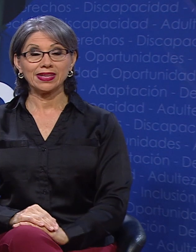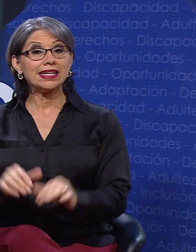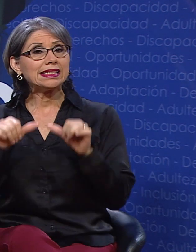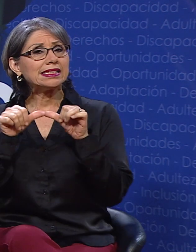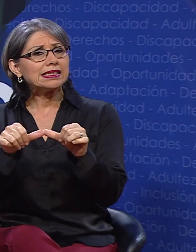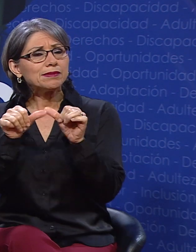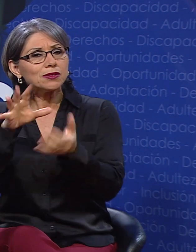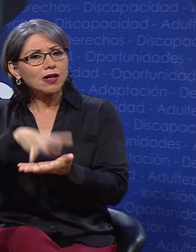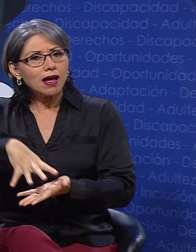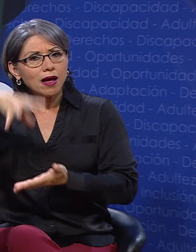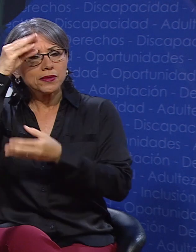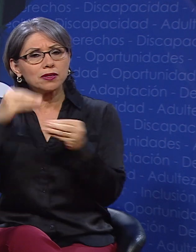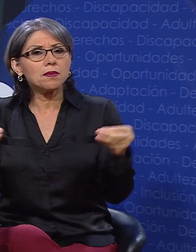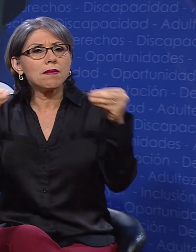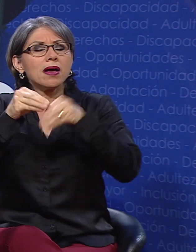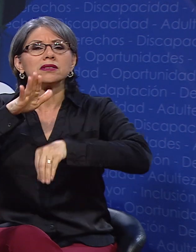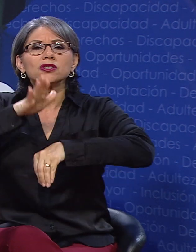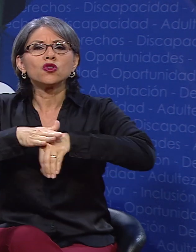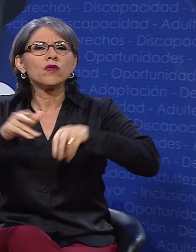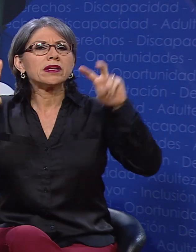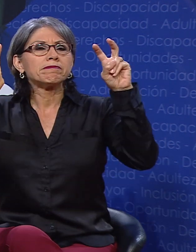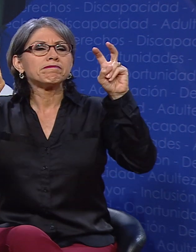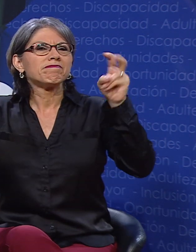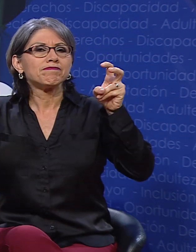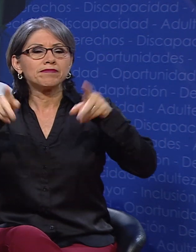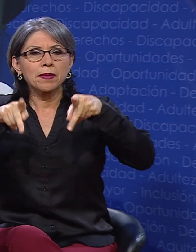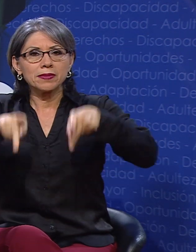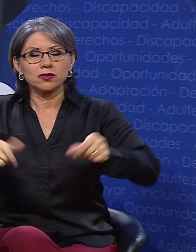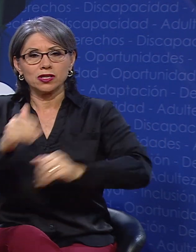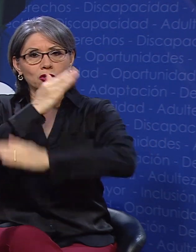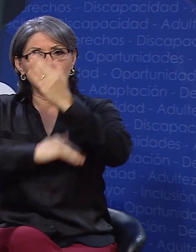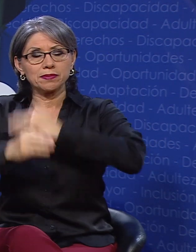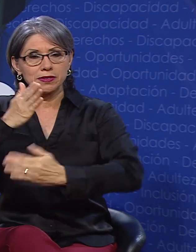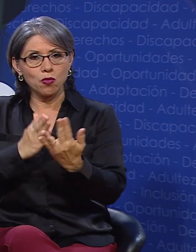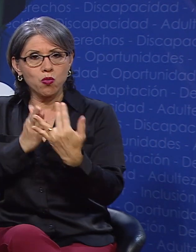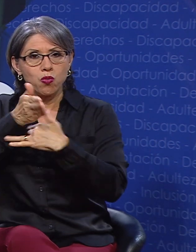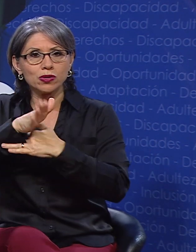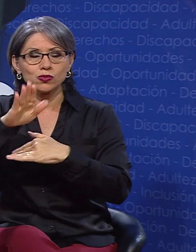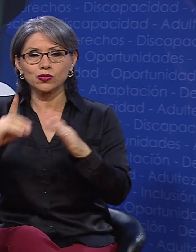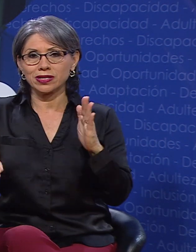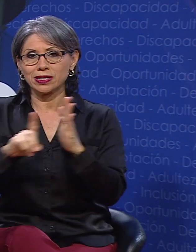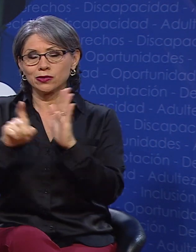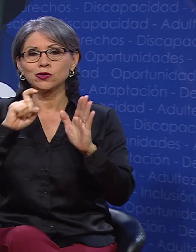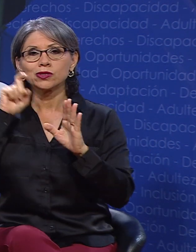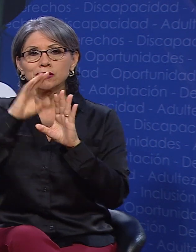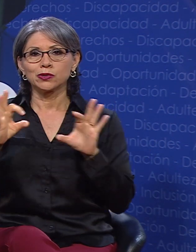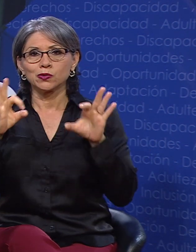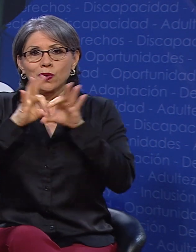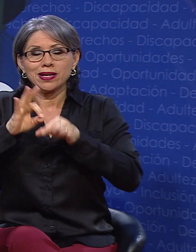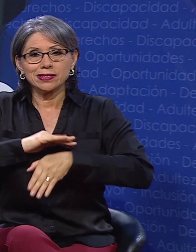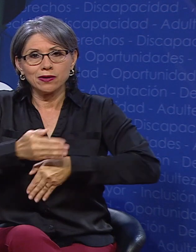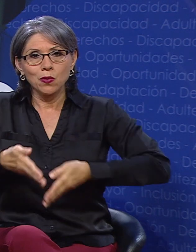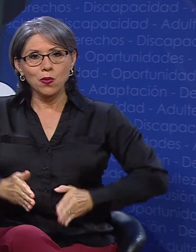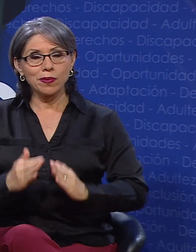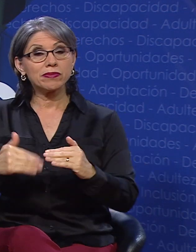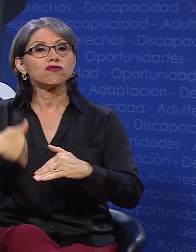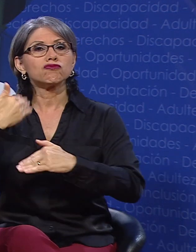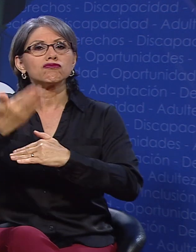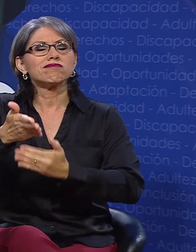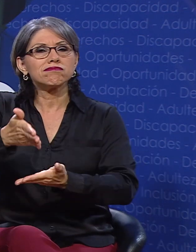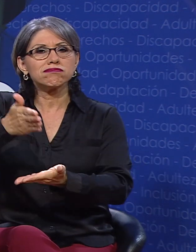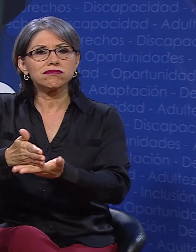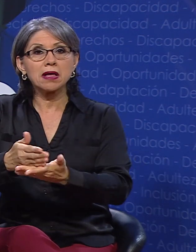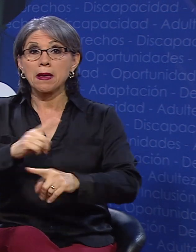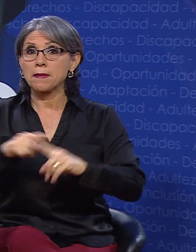Seguiremos aprendiendo más sobre el acceso de las personas con discapacidad a sus derechos sexuales y reproductivos al volver de la pausa.